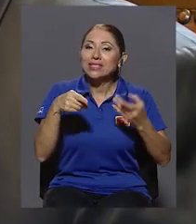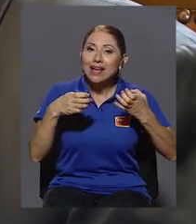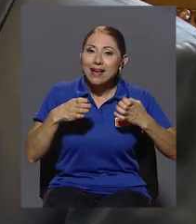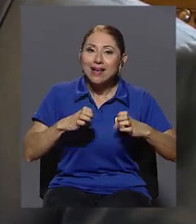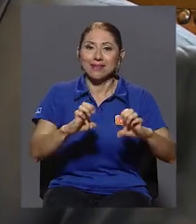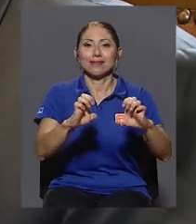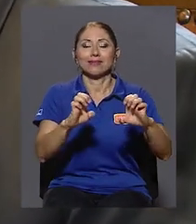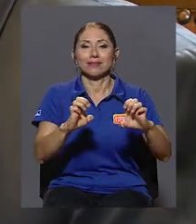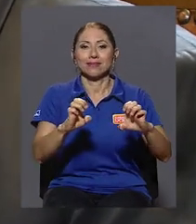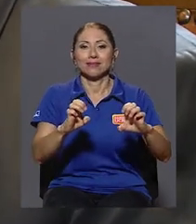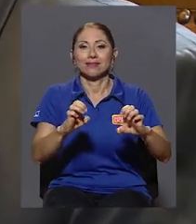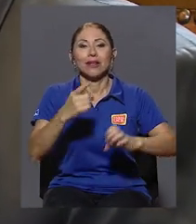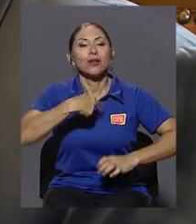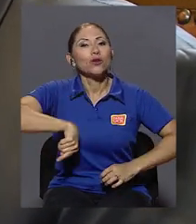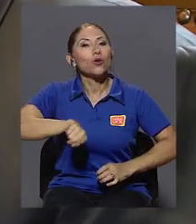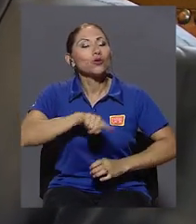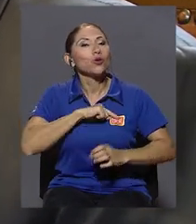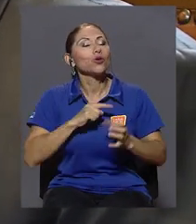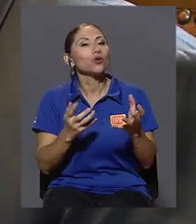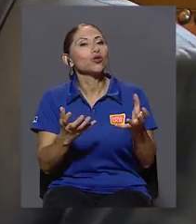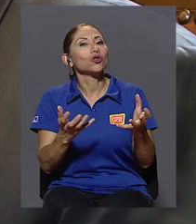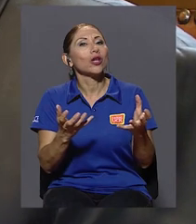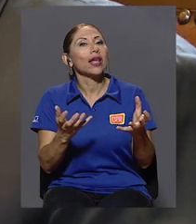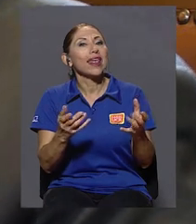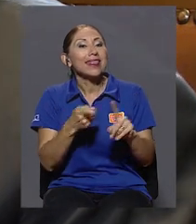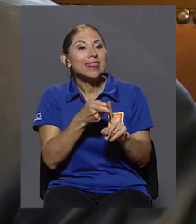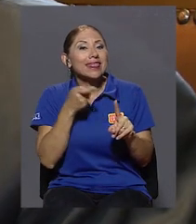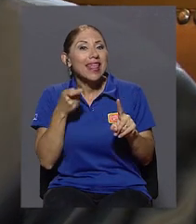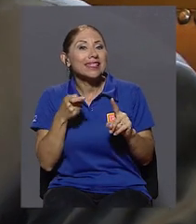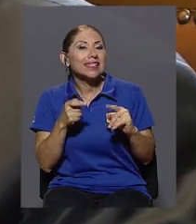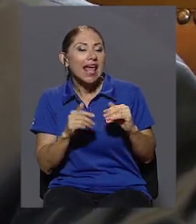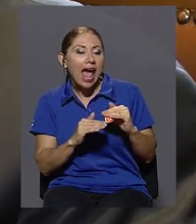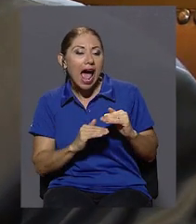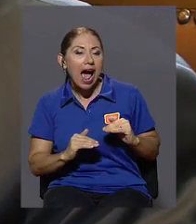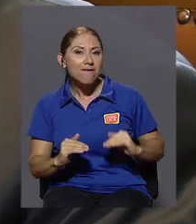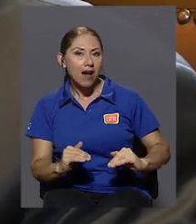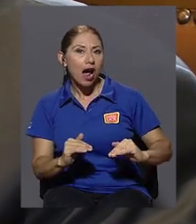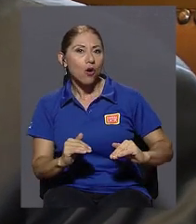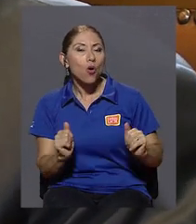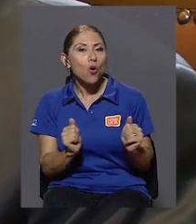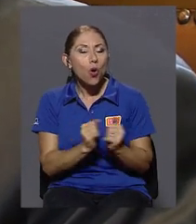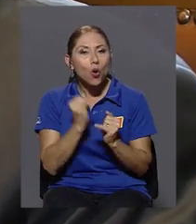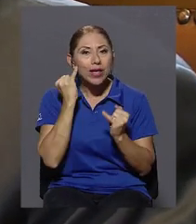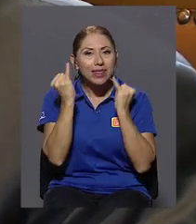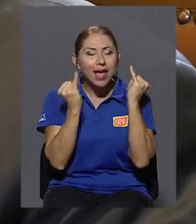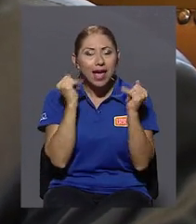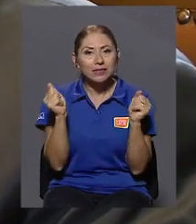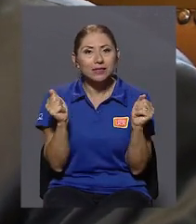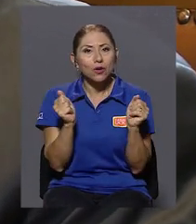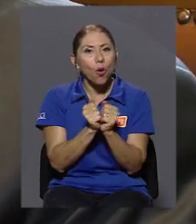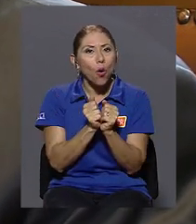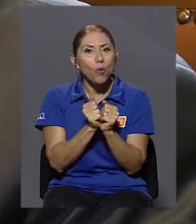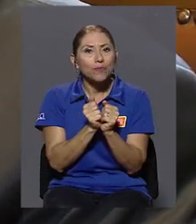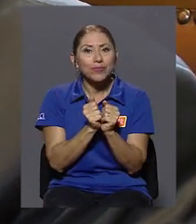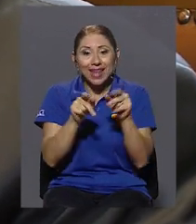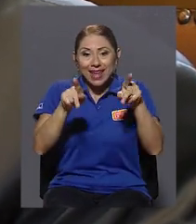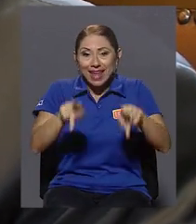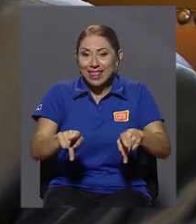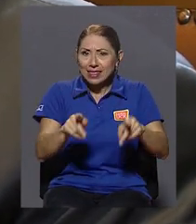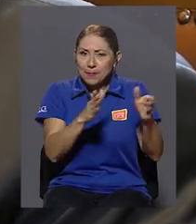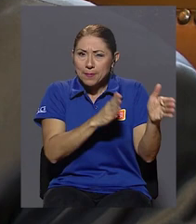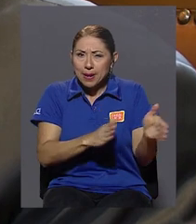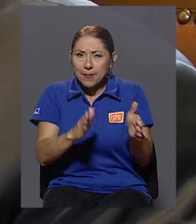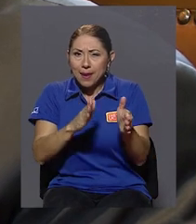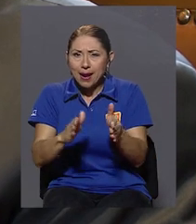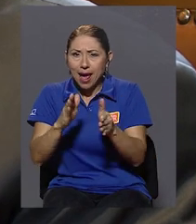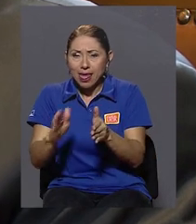fue la estrategia, ¿no? Quisimos construir desde abajo con ideas, con planteamientos de gente